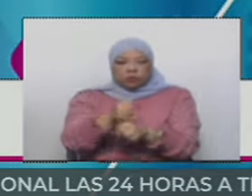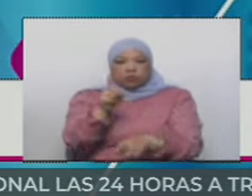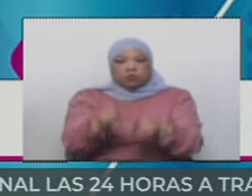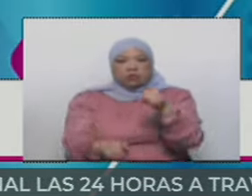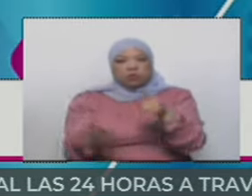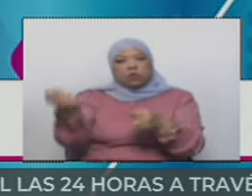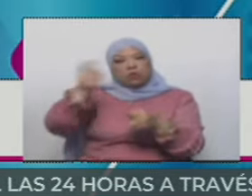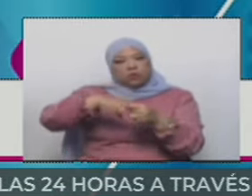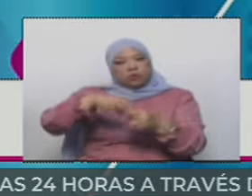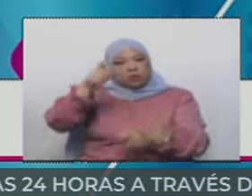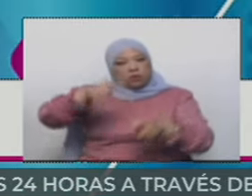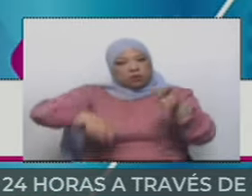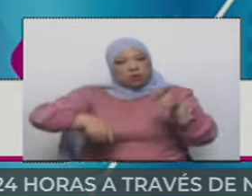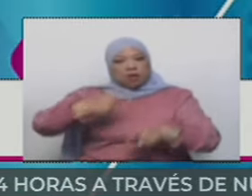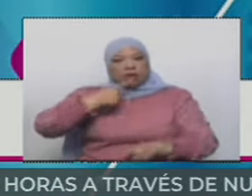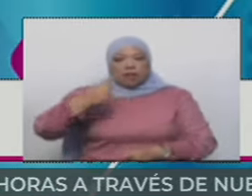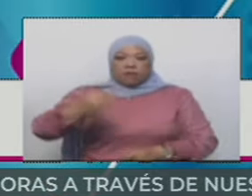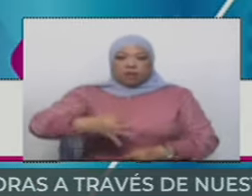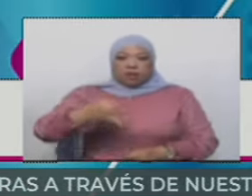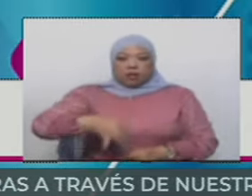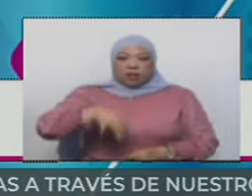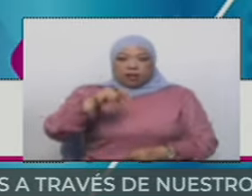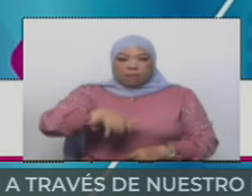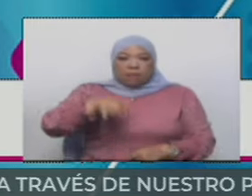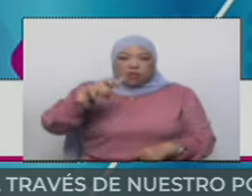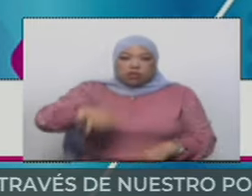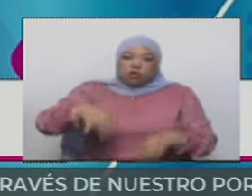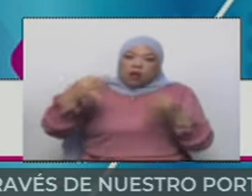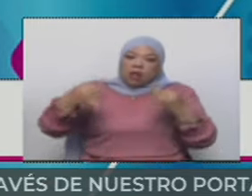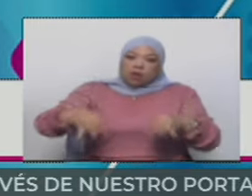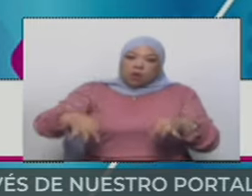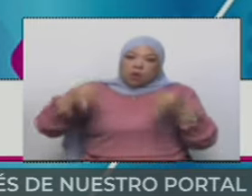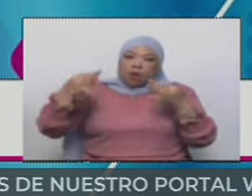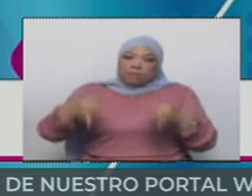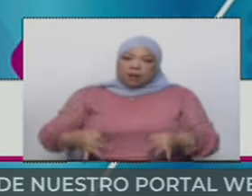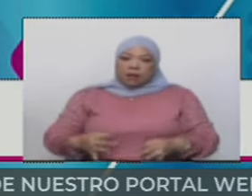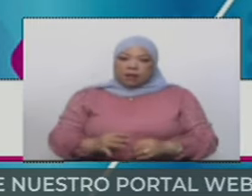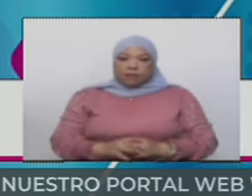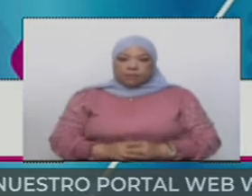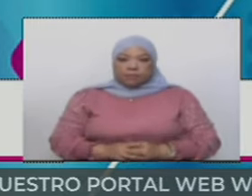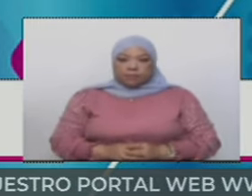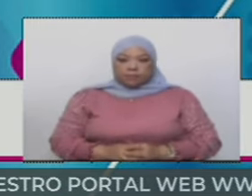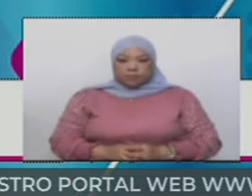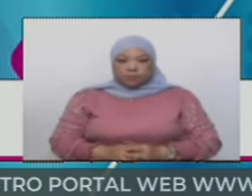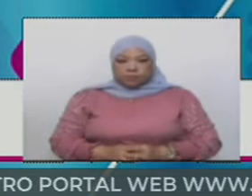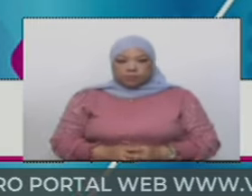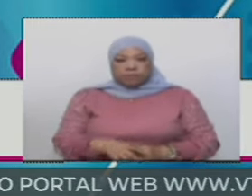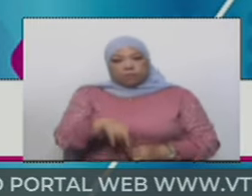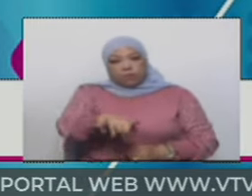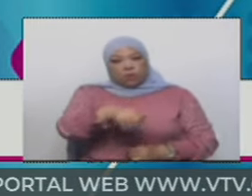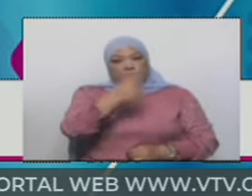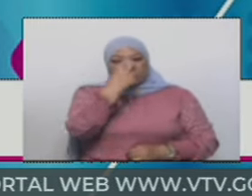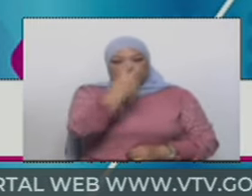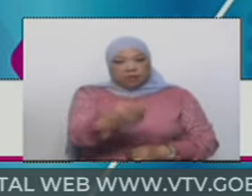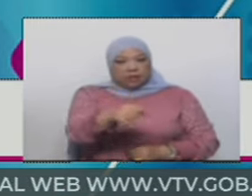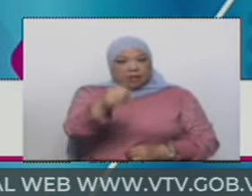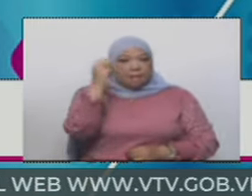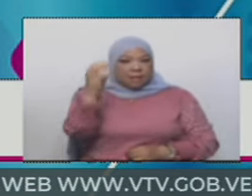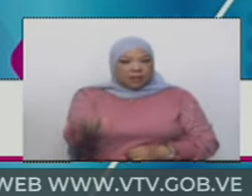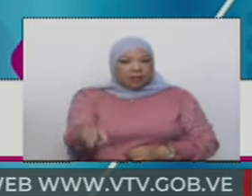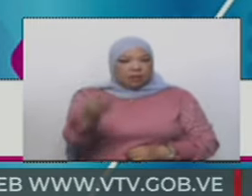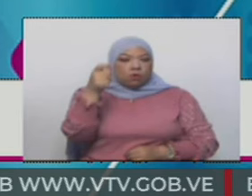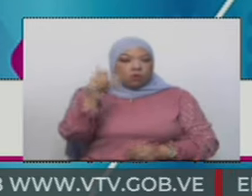la interpelación y las verdades de la gente común, Yo lo decía hoy cuando fui a Petare